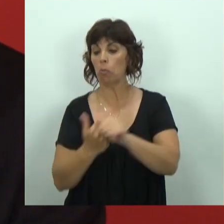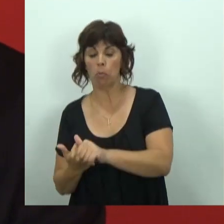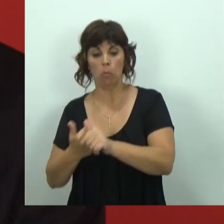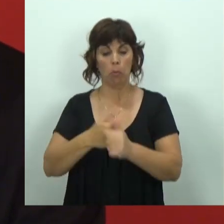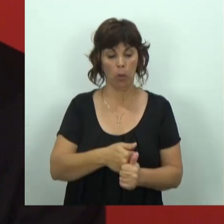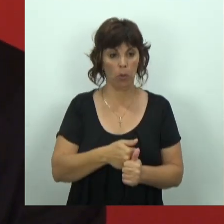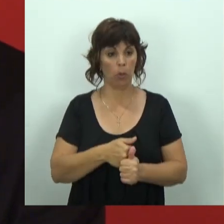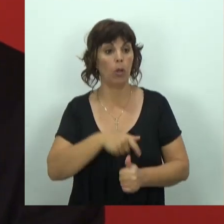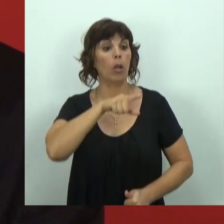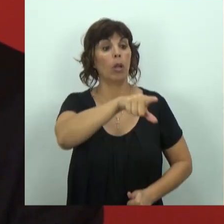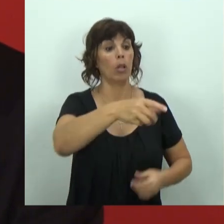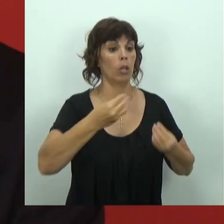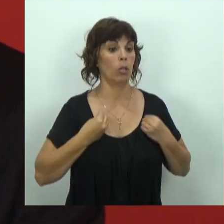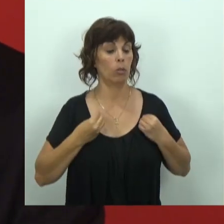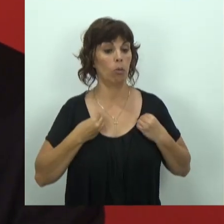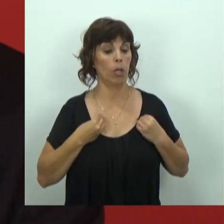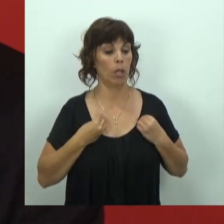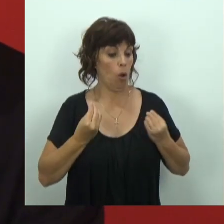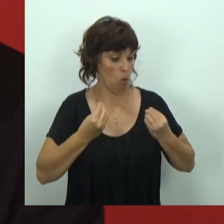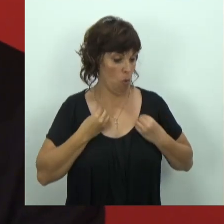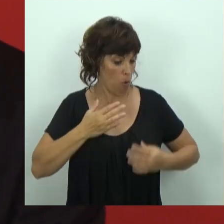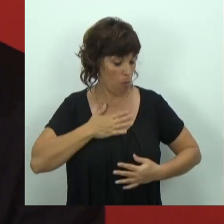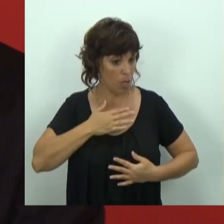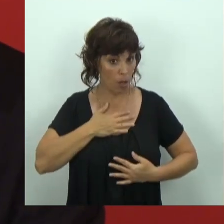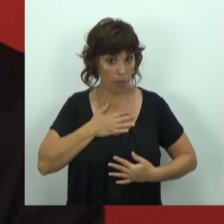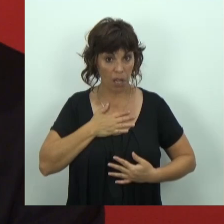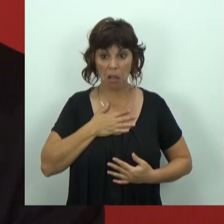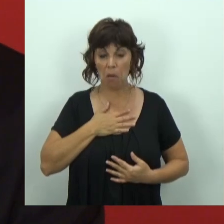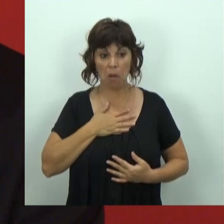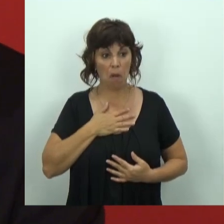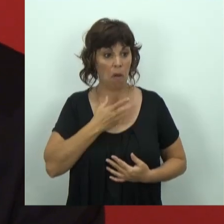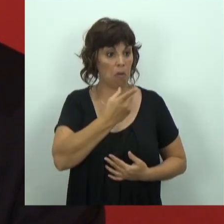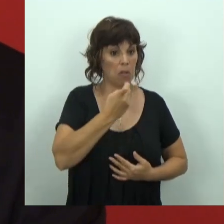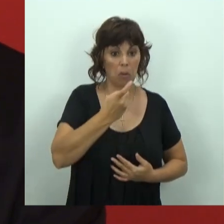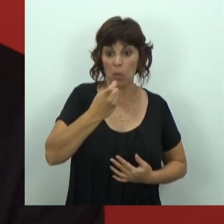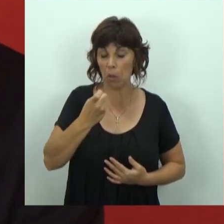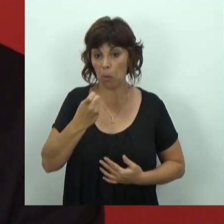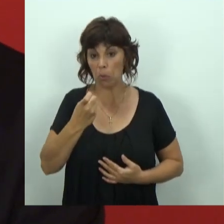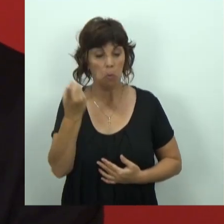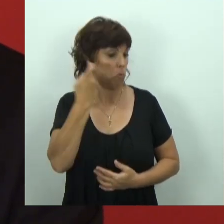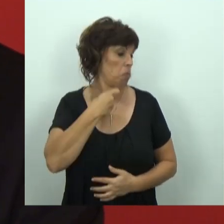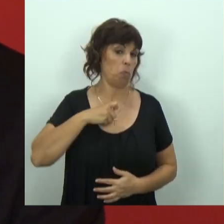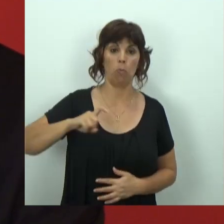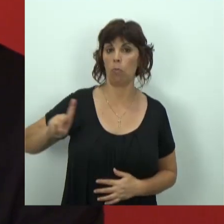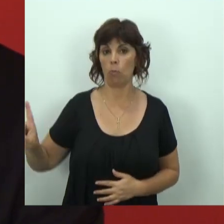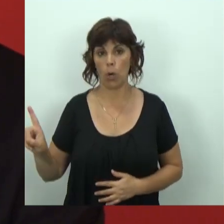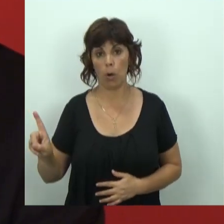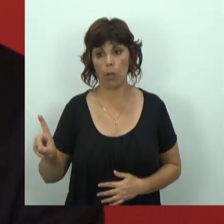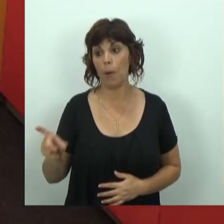veces hay cosas que normalmente no es necesario, pero tenemos que hacerla por amor al próximo.